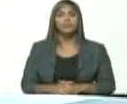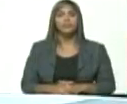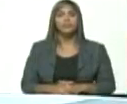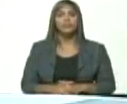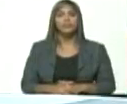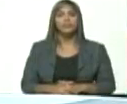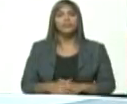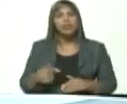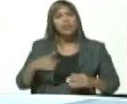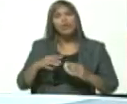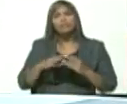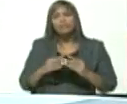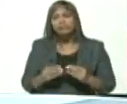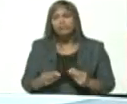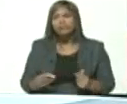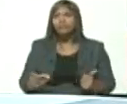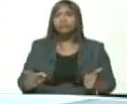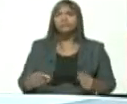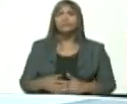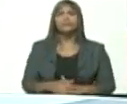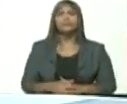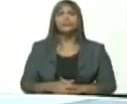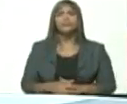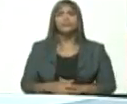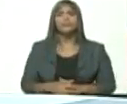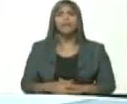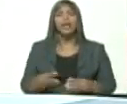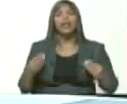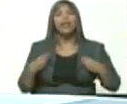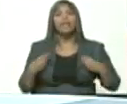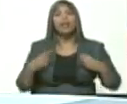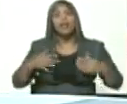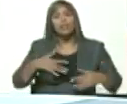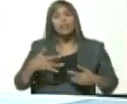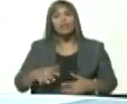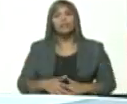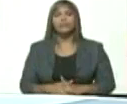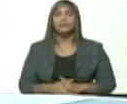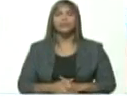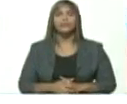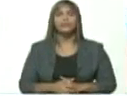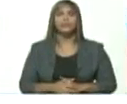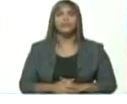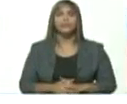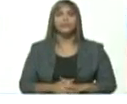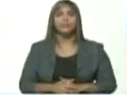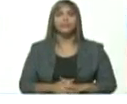dejando fluir. En la vida hay que dejar fluir las cosas, ¿eh?